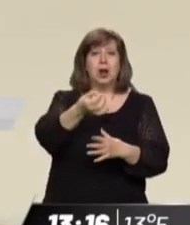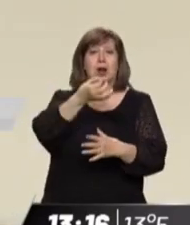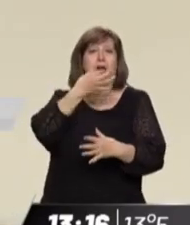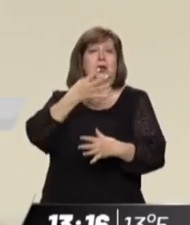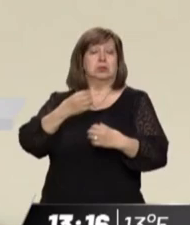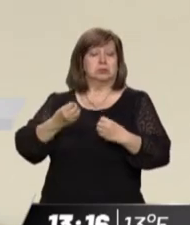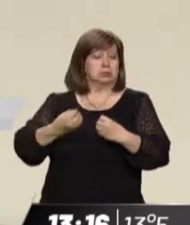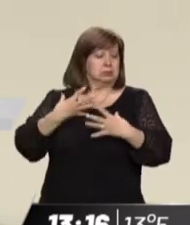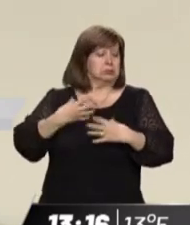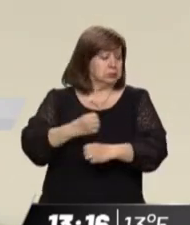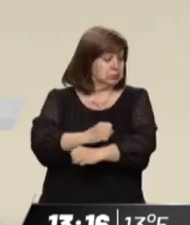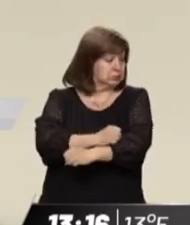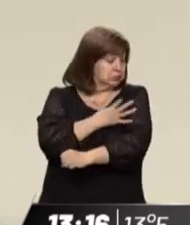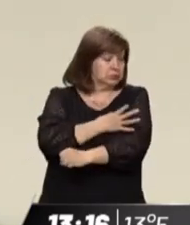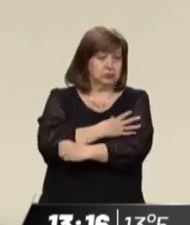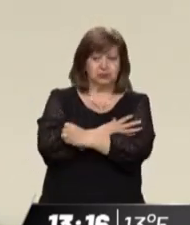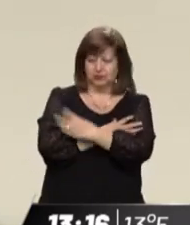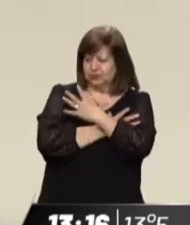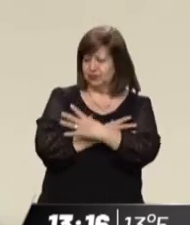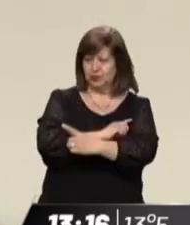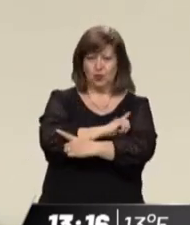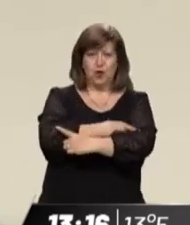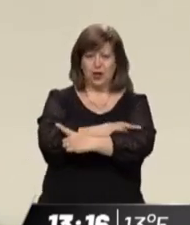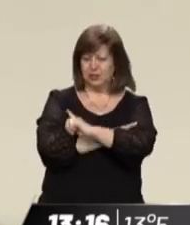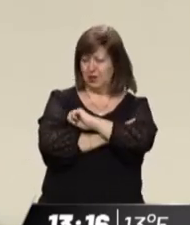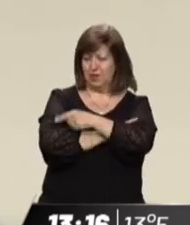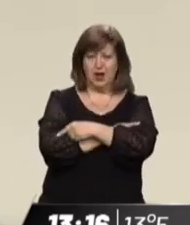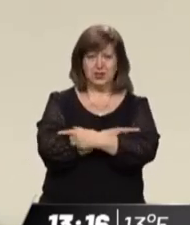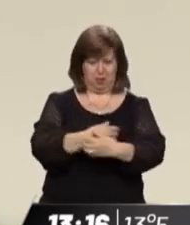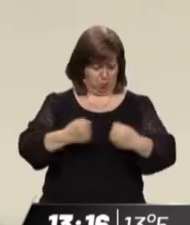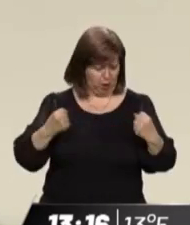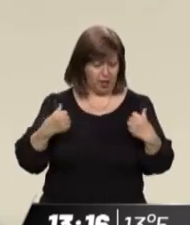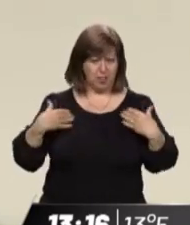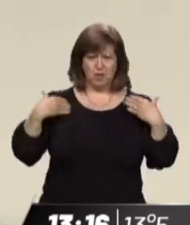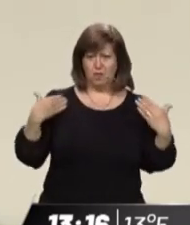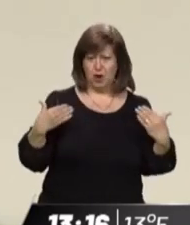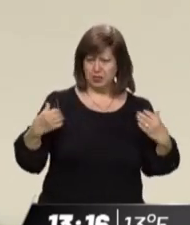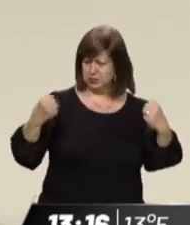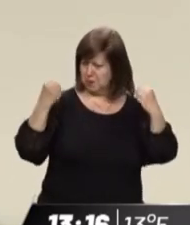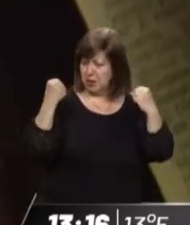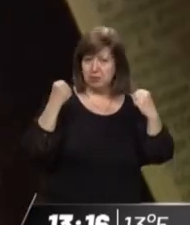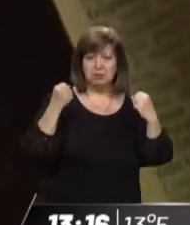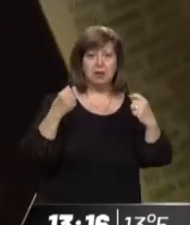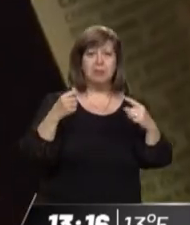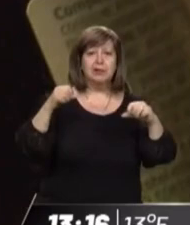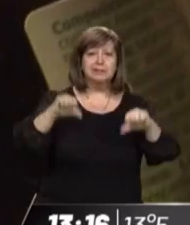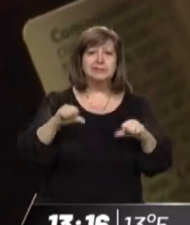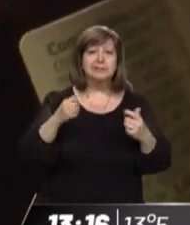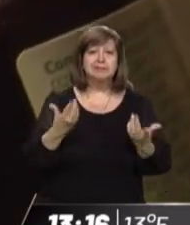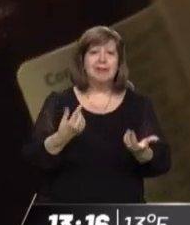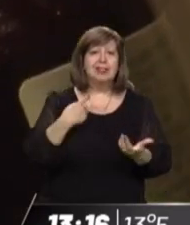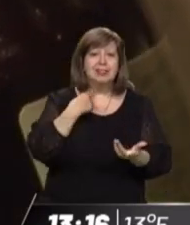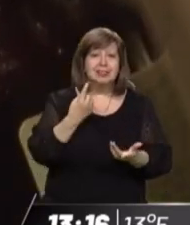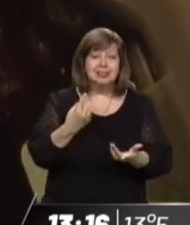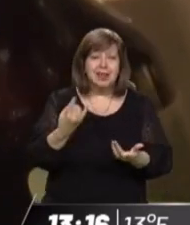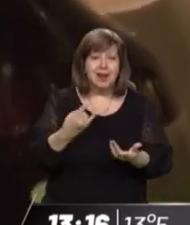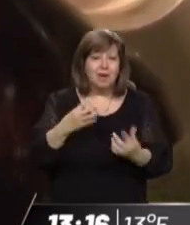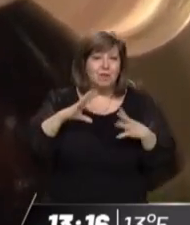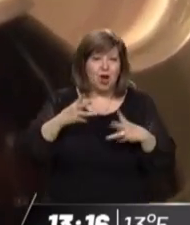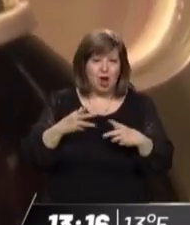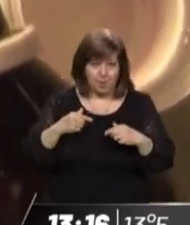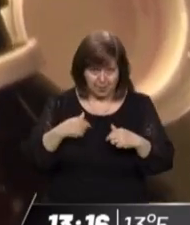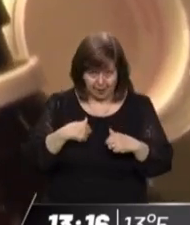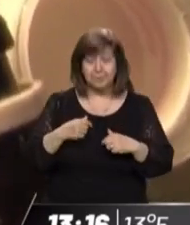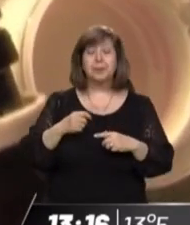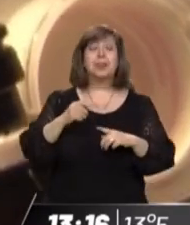puedo decir? Era como que me daba la fuerza para decir, ah, yo soy alguien, y no era nada. En Mendoza aparece la problemática